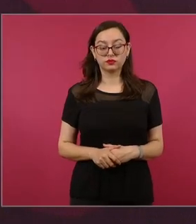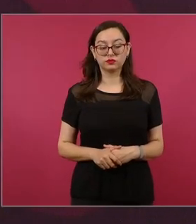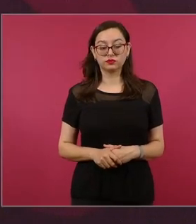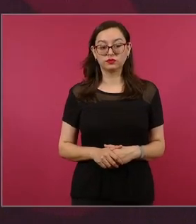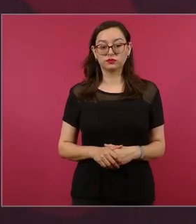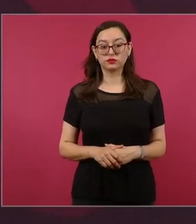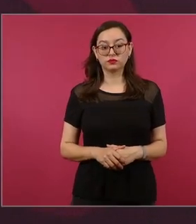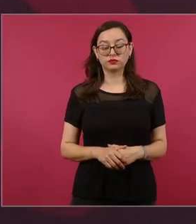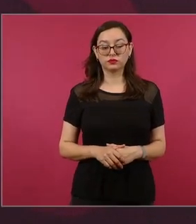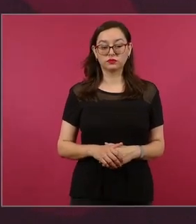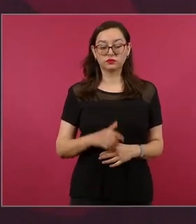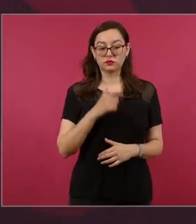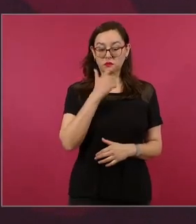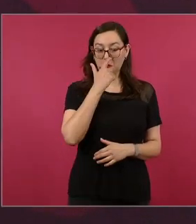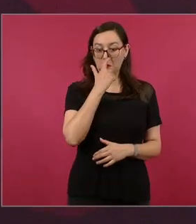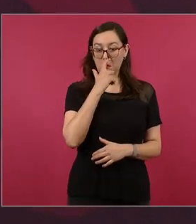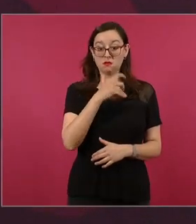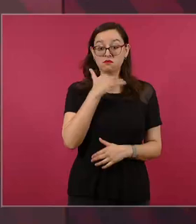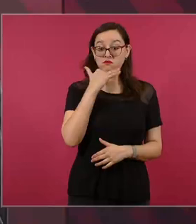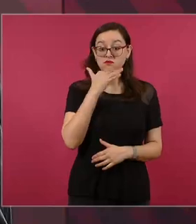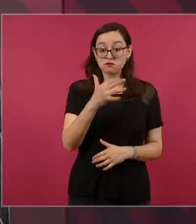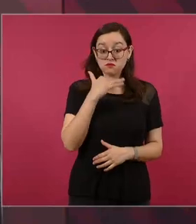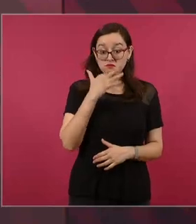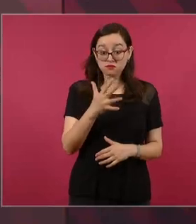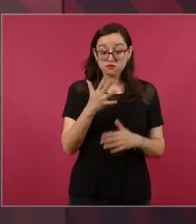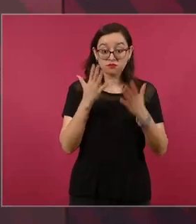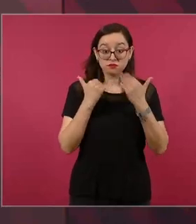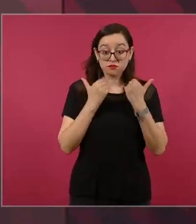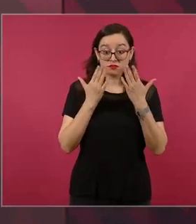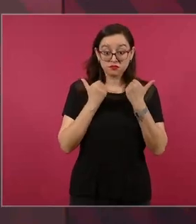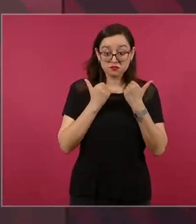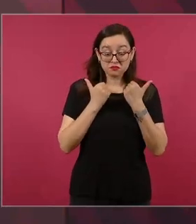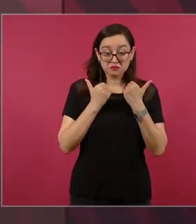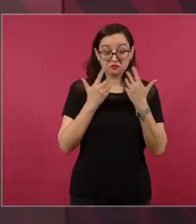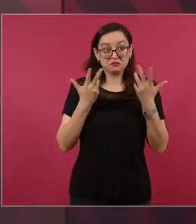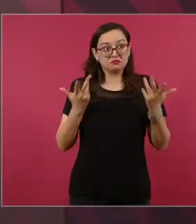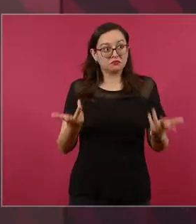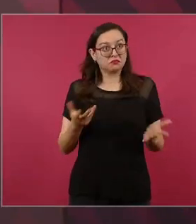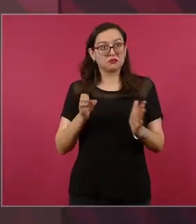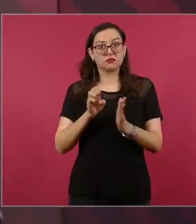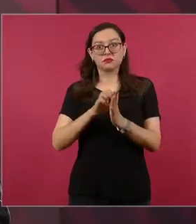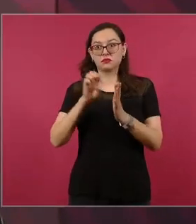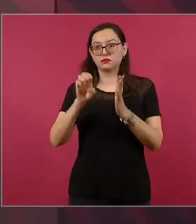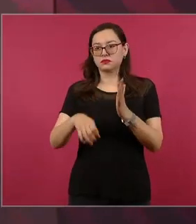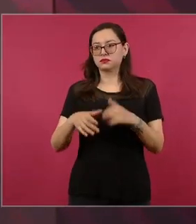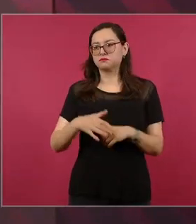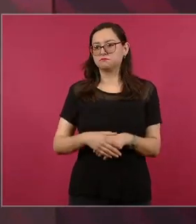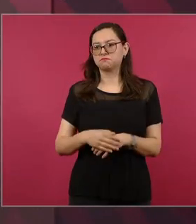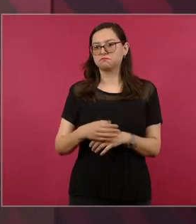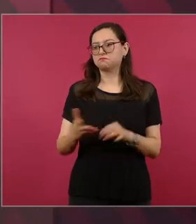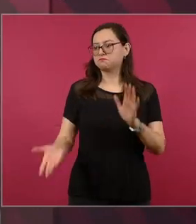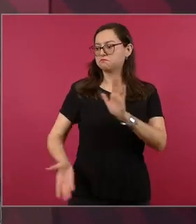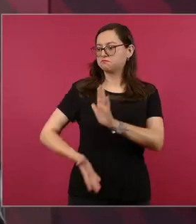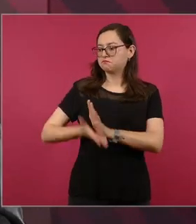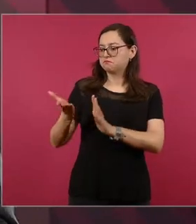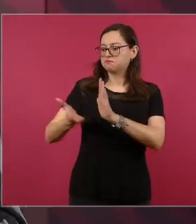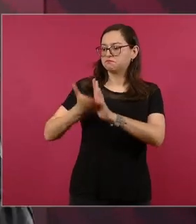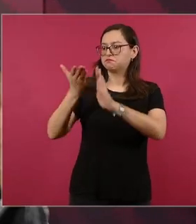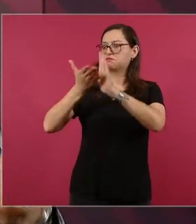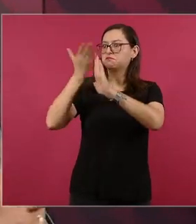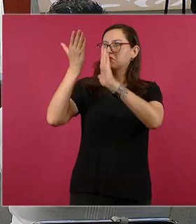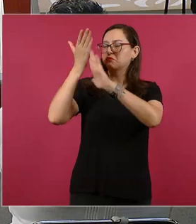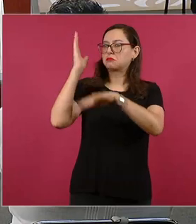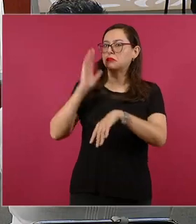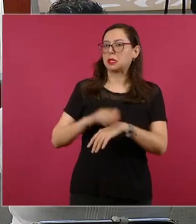Además, si no hay corrupción, una obra que cobraban en 1,000 millones se construye